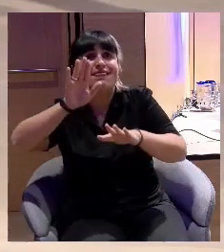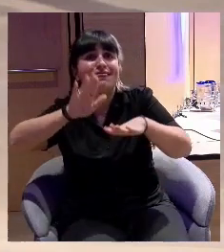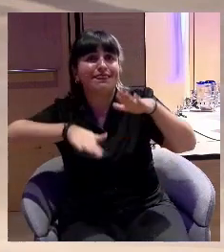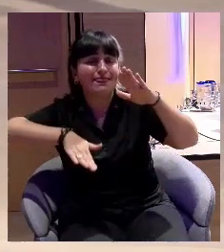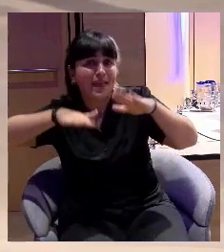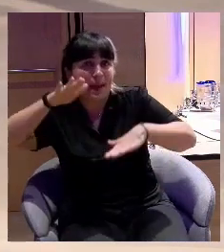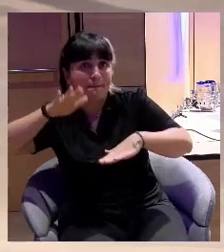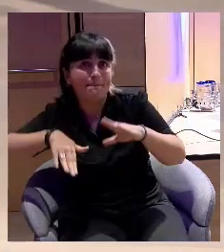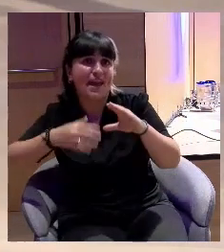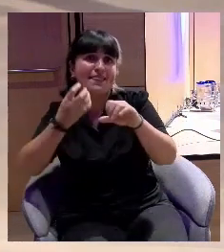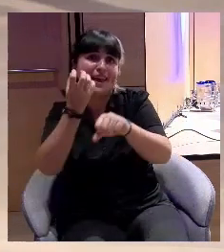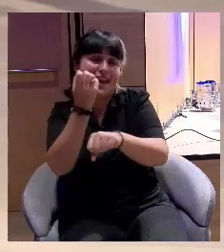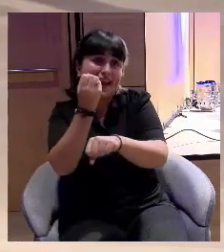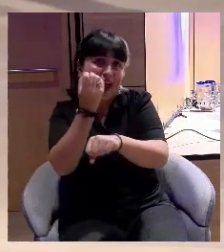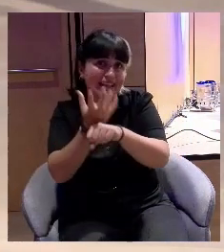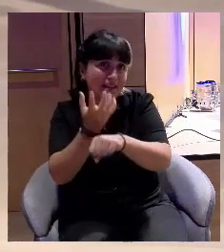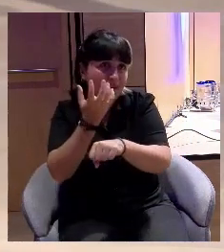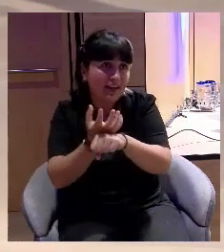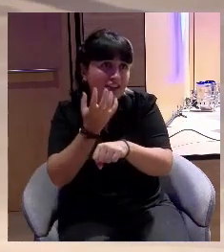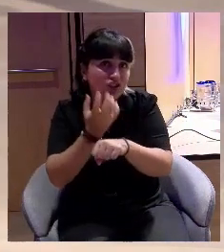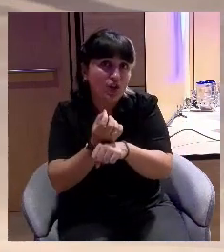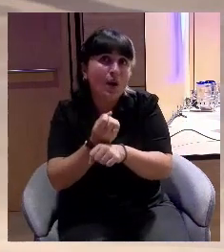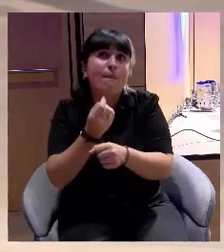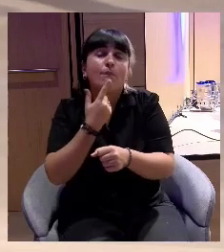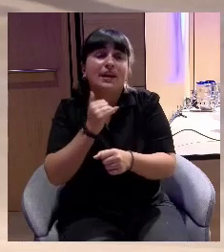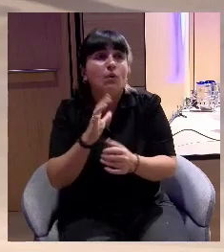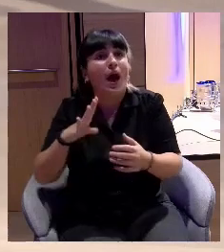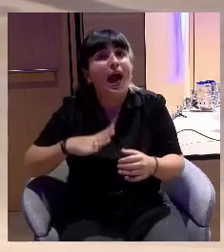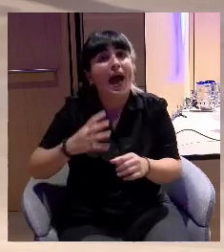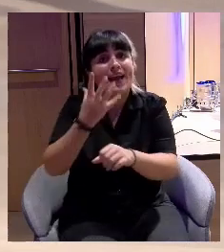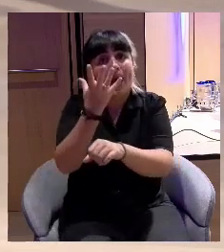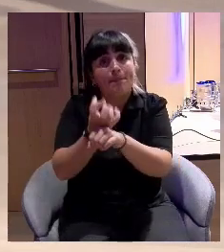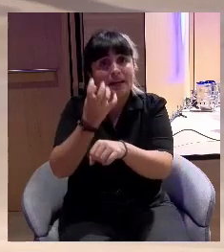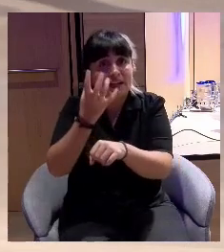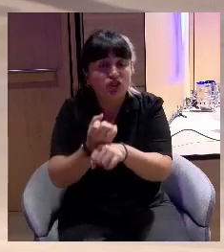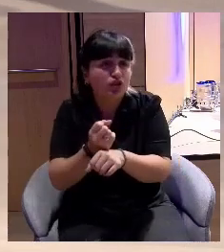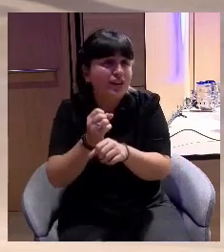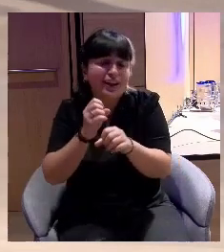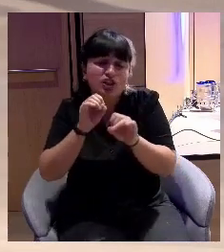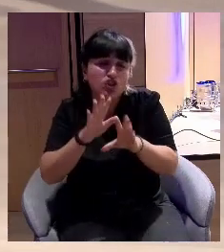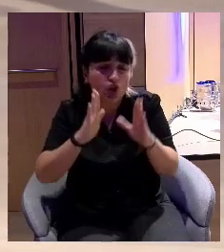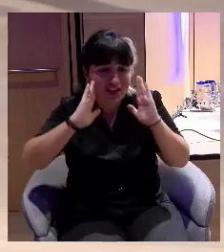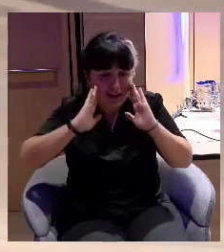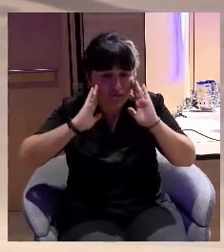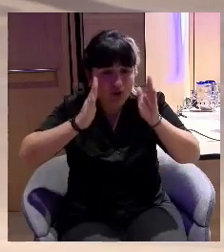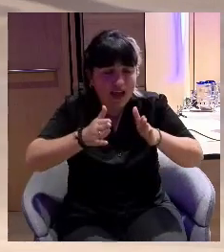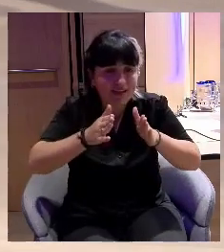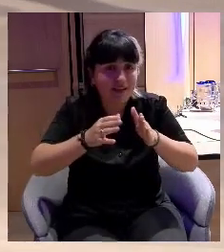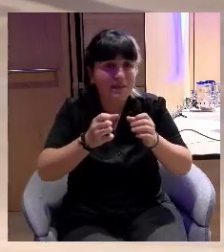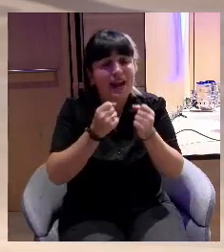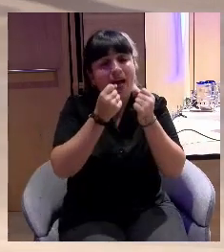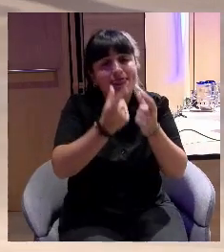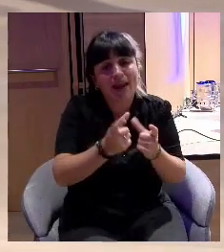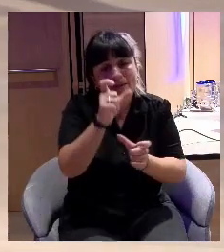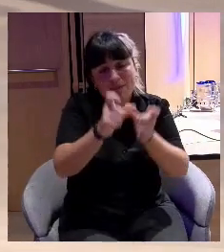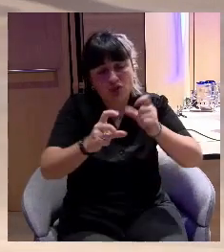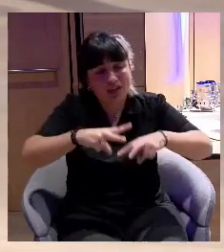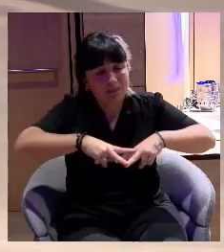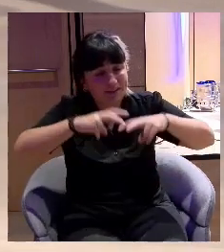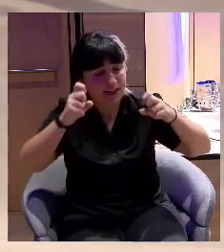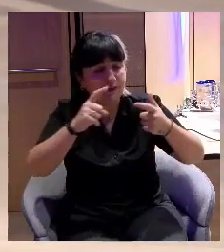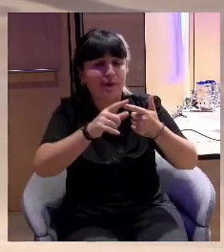puñado de periodistas puedan acceder fácilmente a esa información, o investigadores, o quien sea, y esos son los que generan una nota,